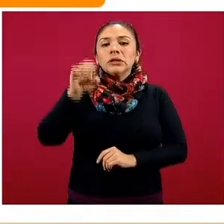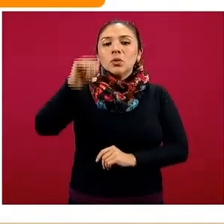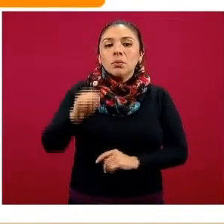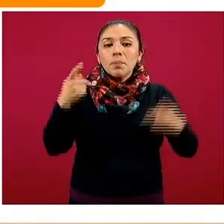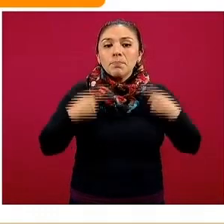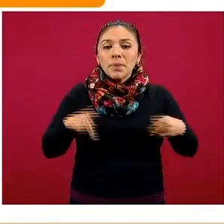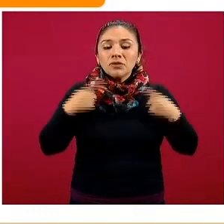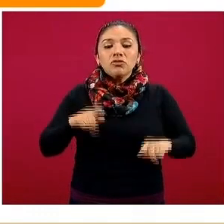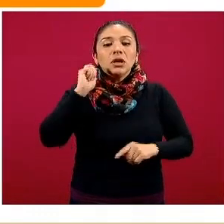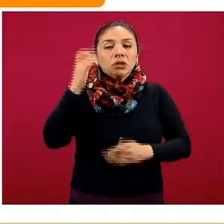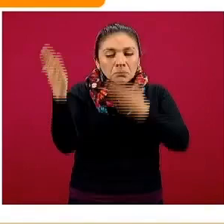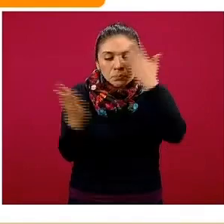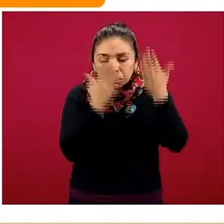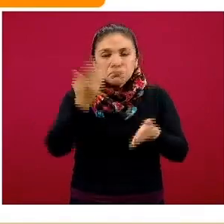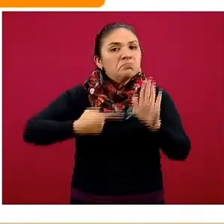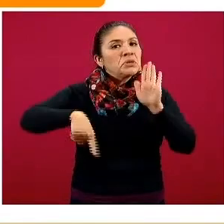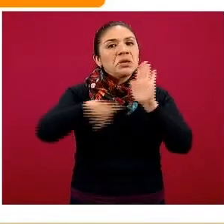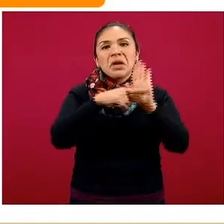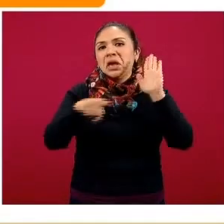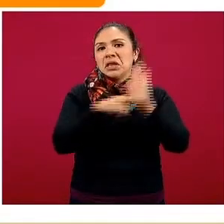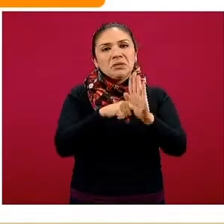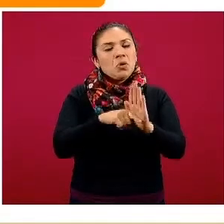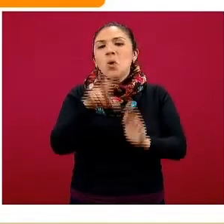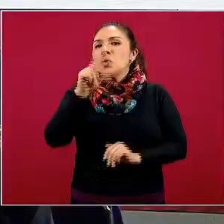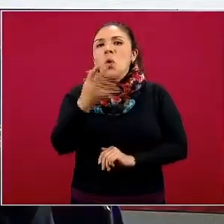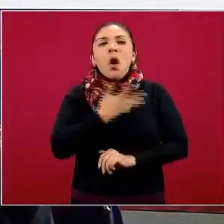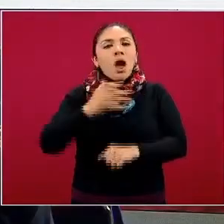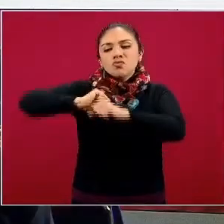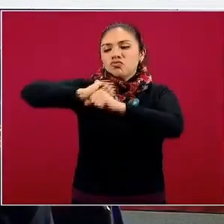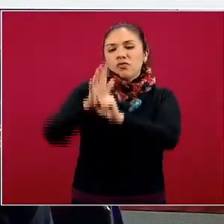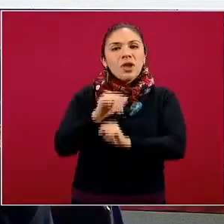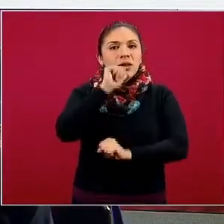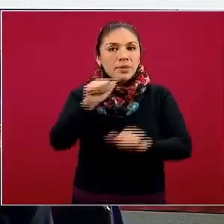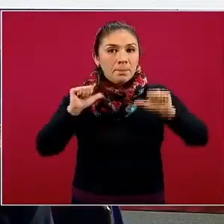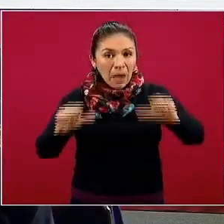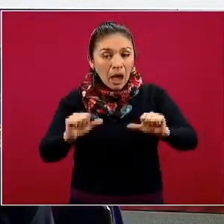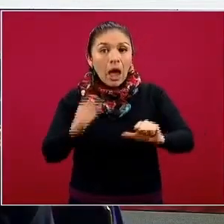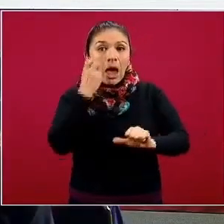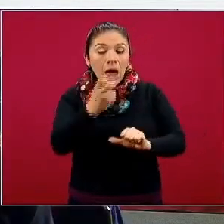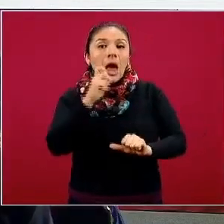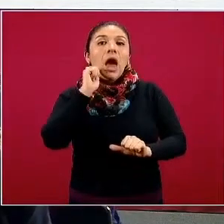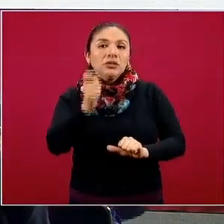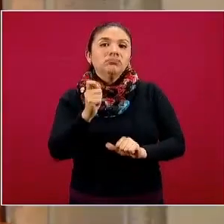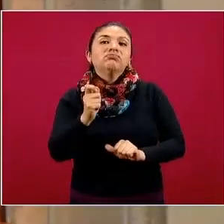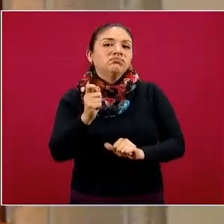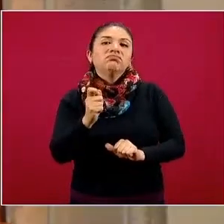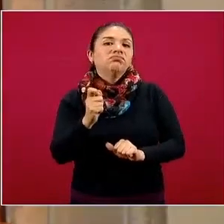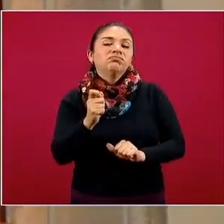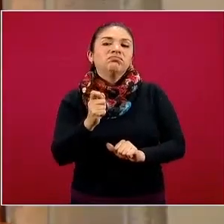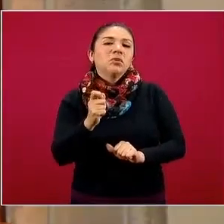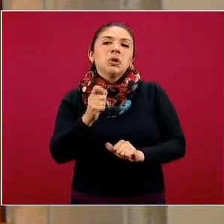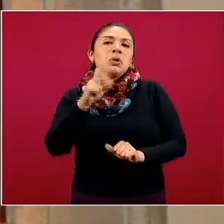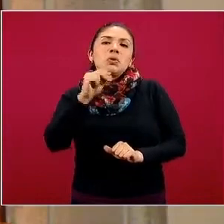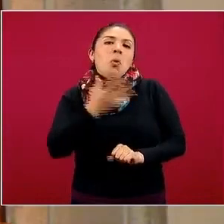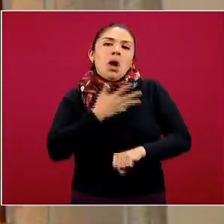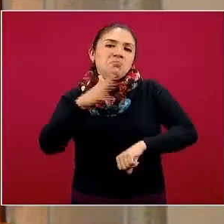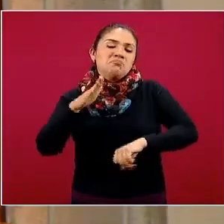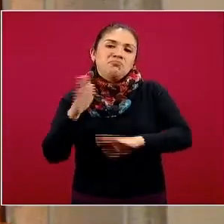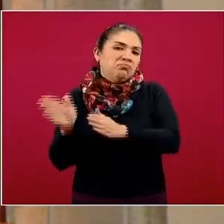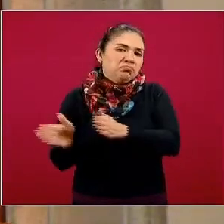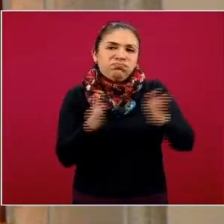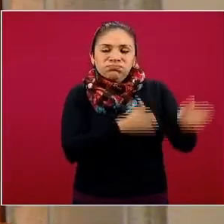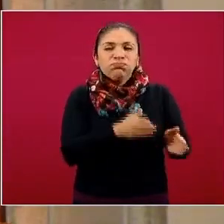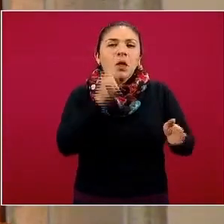1.239.269 han dado ya negativo a la prueba que detecta el virus SARS-CoV-2 y por lo tanto se consideran casos descartados y los